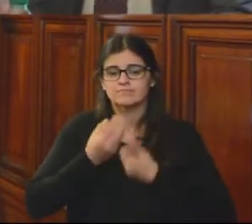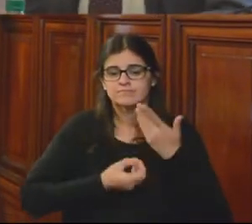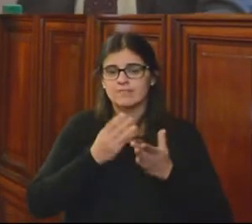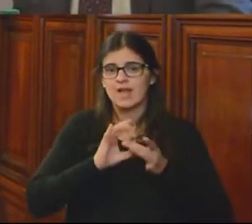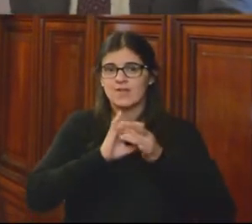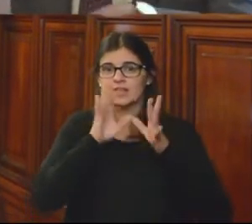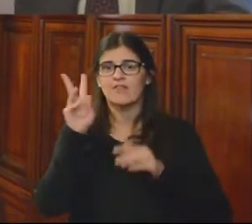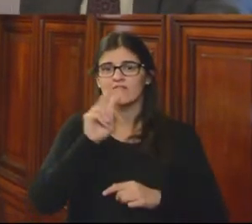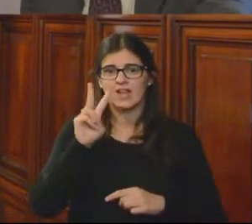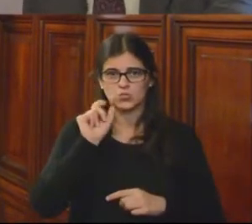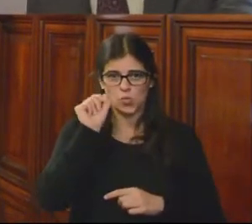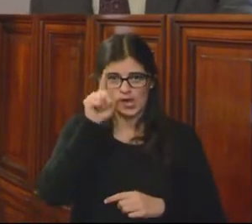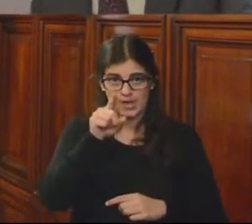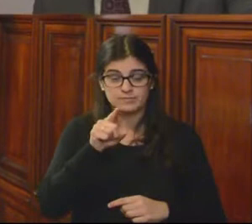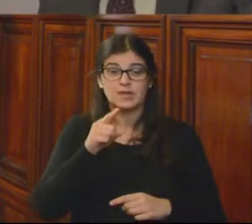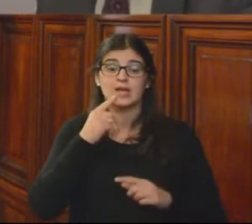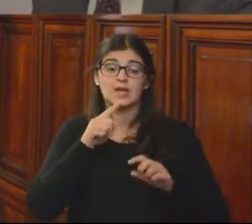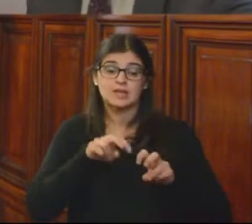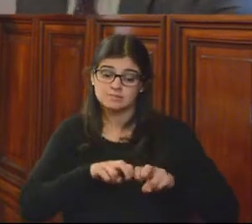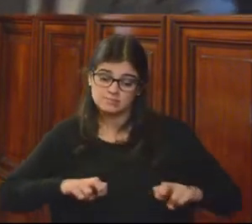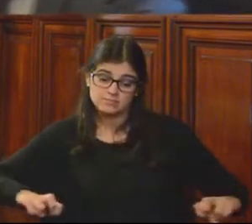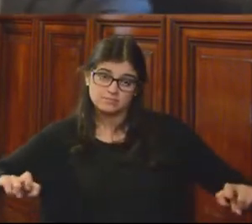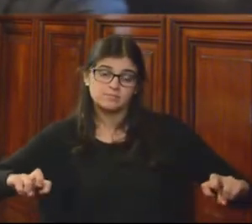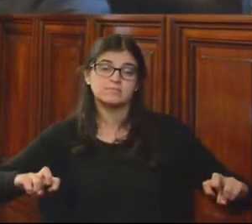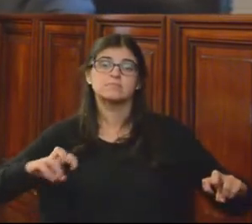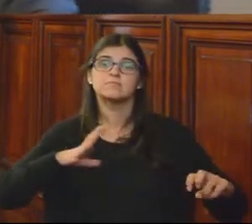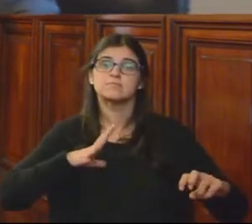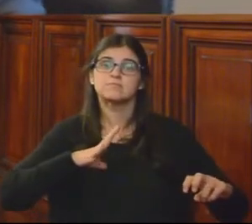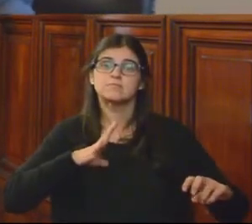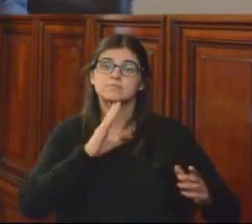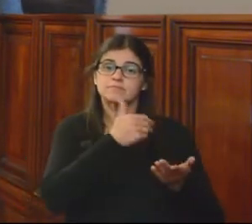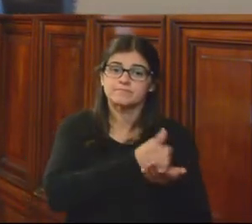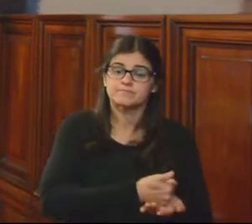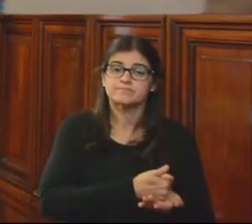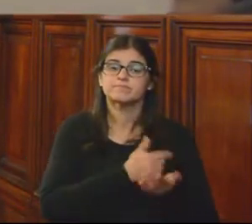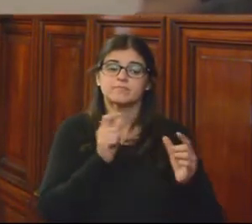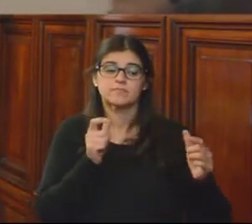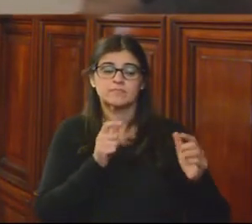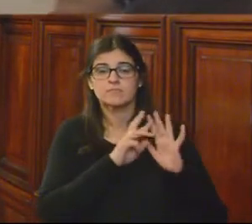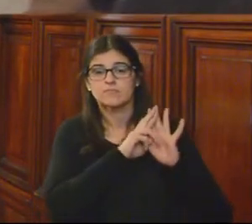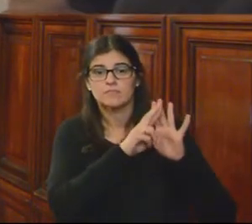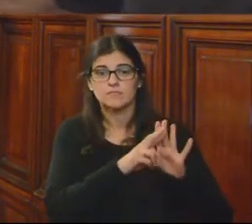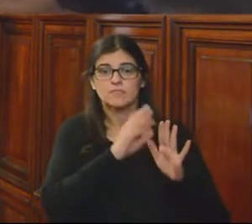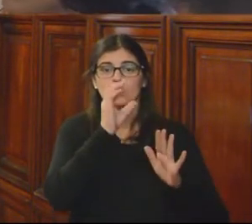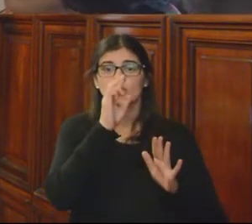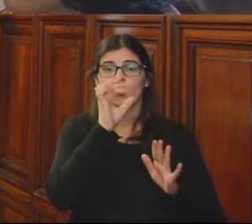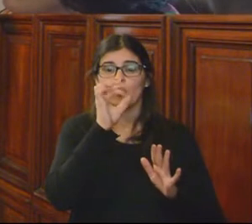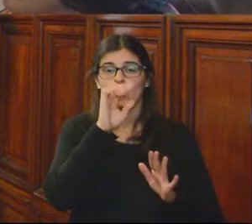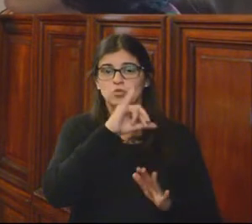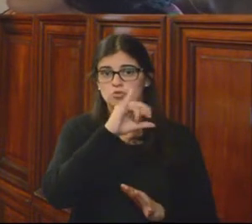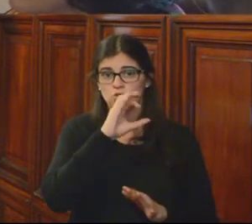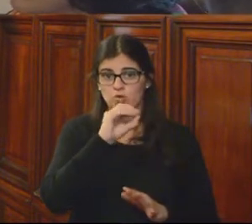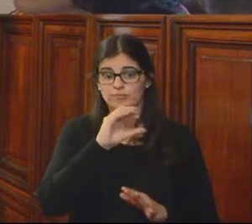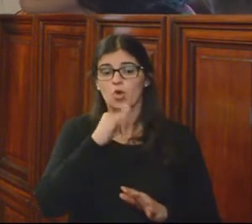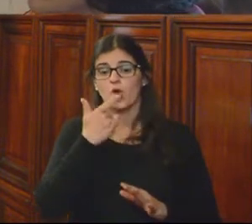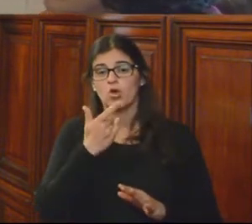en Venezuela. En la mesa conmigo se encuentra el comisionado Jesús Orozco, el